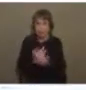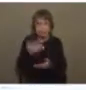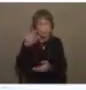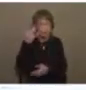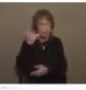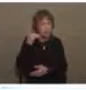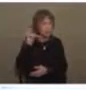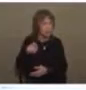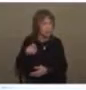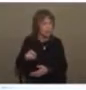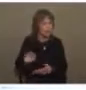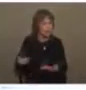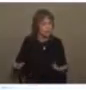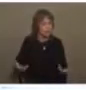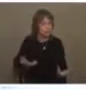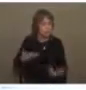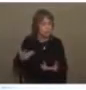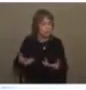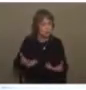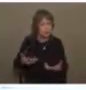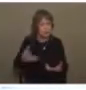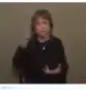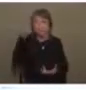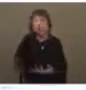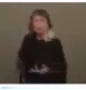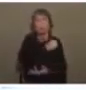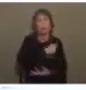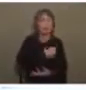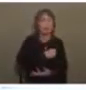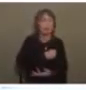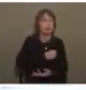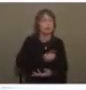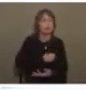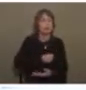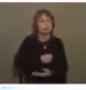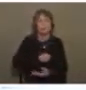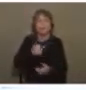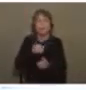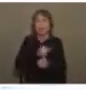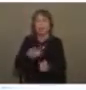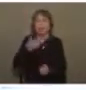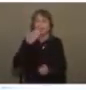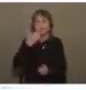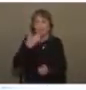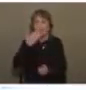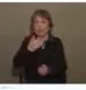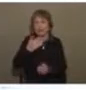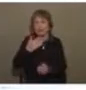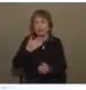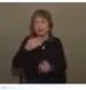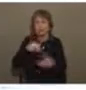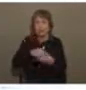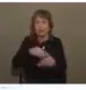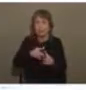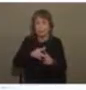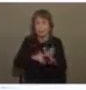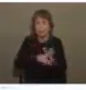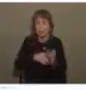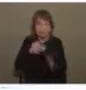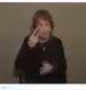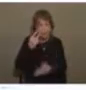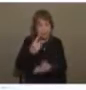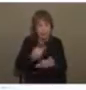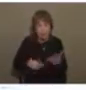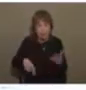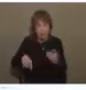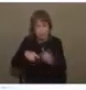de esa política. Pero estoy de acuerdo totalmente que podemos hacer todas esas cosas y puede que no haya el crecimiento económico necesario porque la maquinaria misma de esa